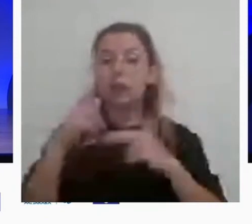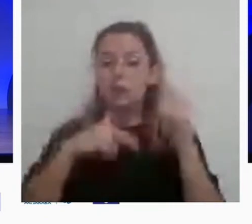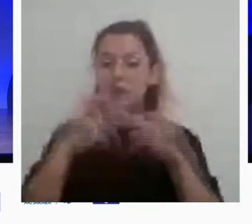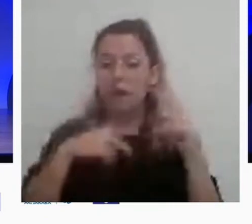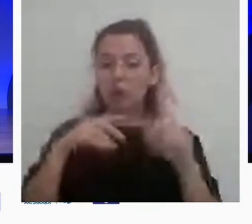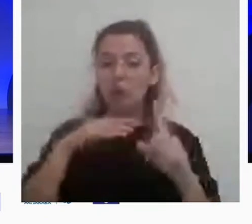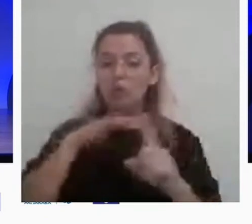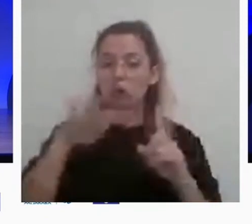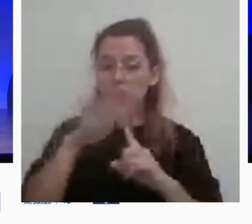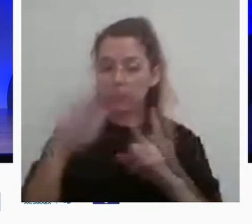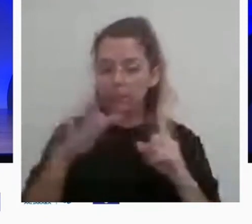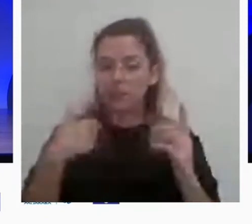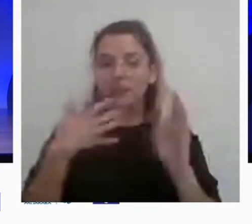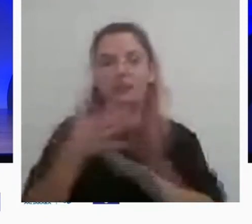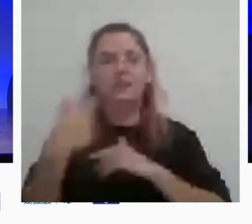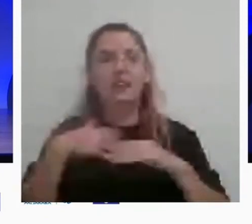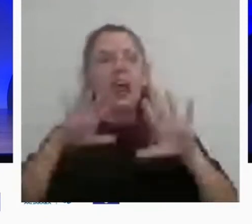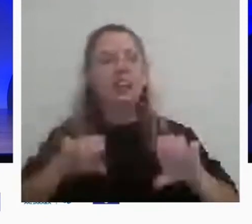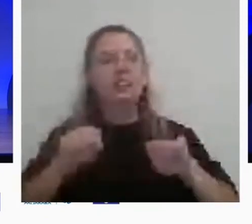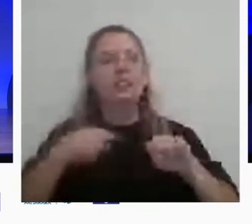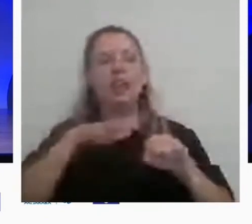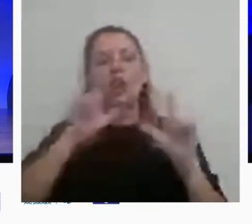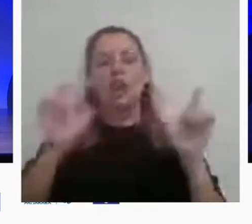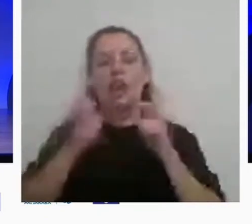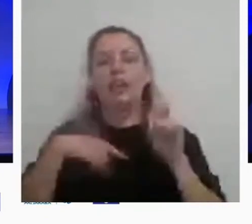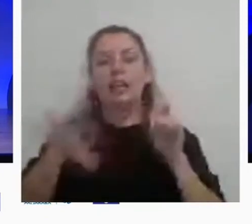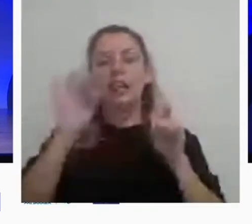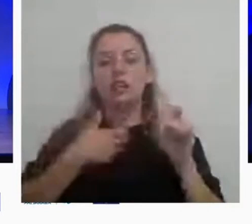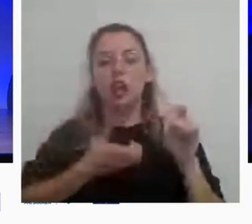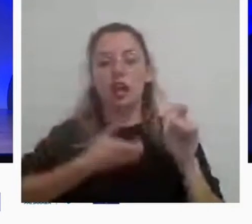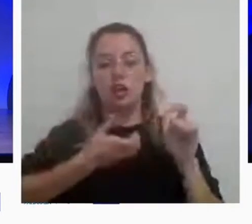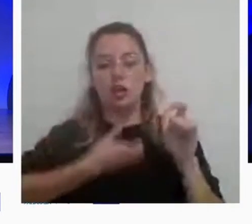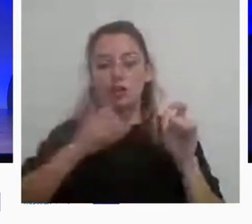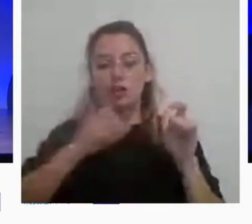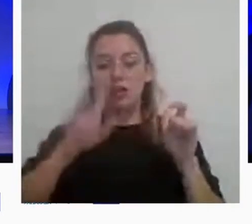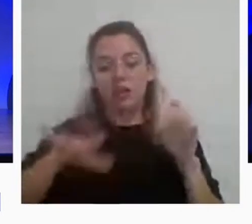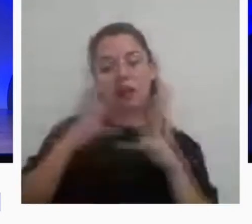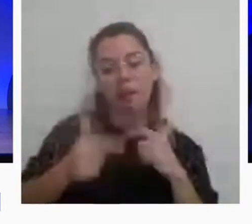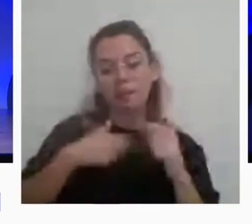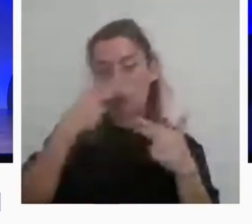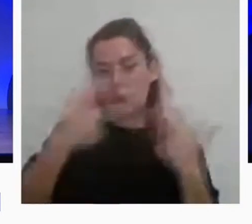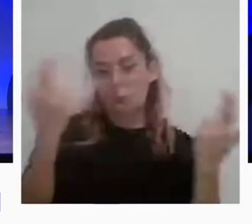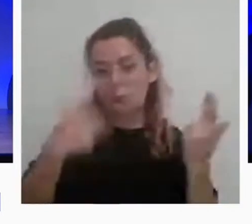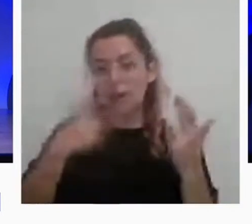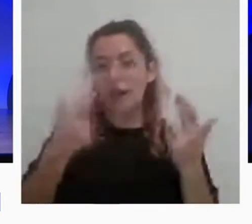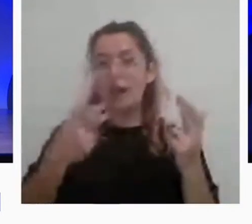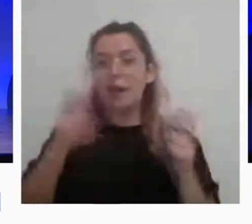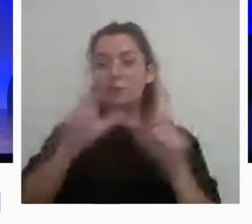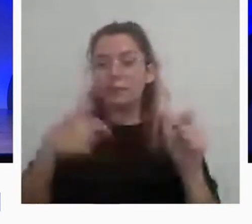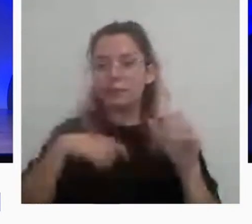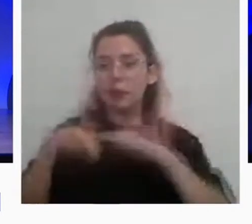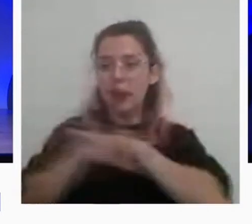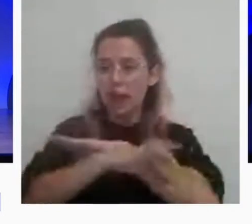que está reservado a las áreas de decisión de los ayuntamientos, de las administraciones públicas, de los arquitectos, cuando realmente